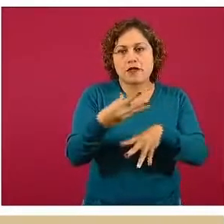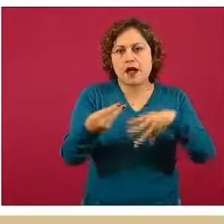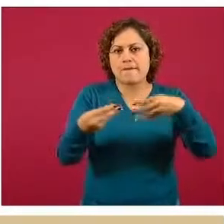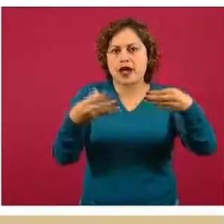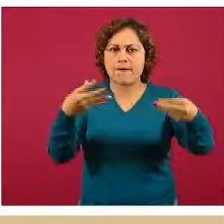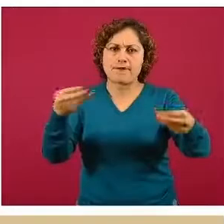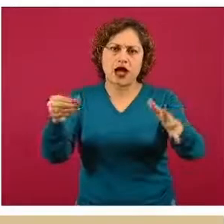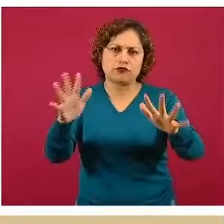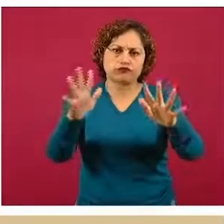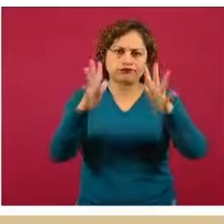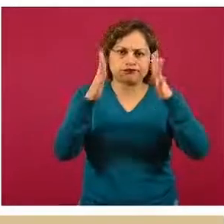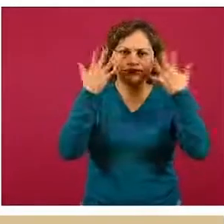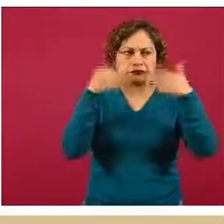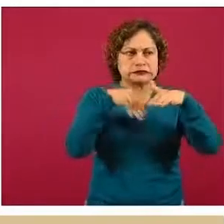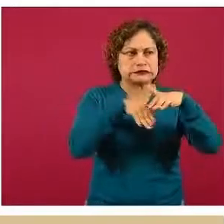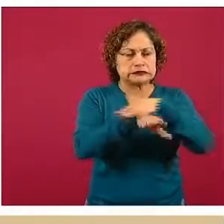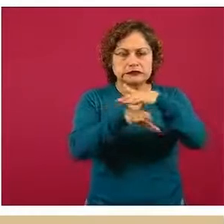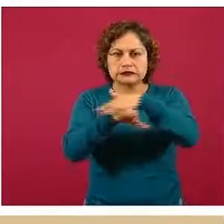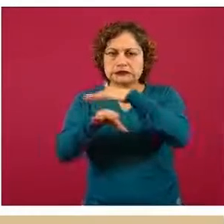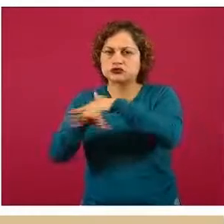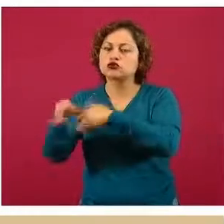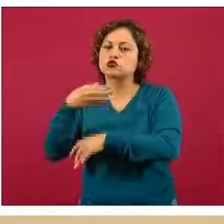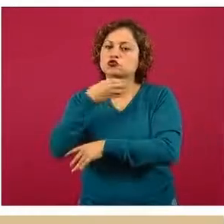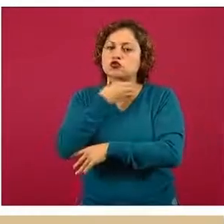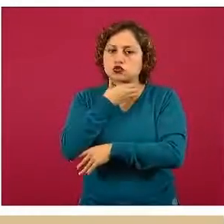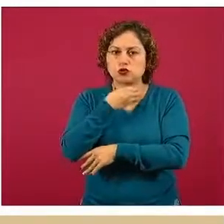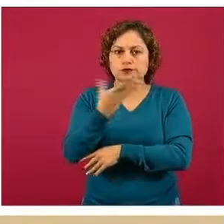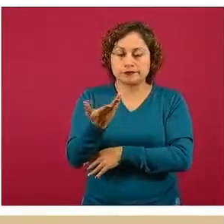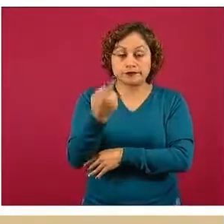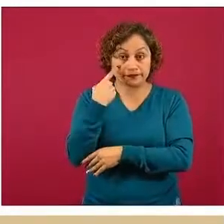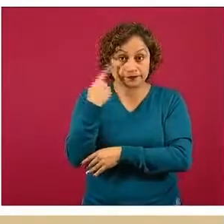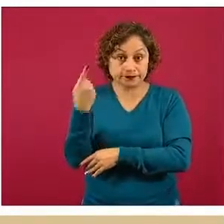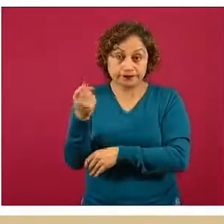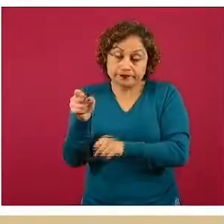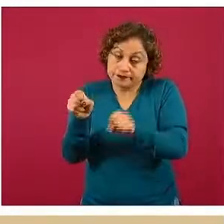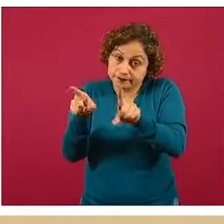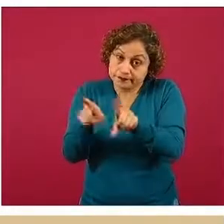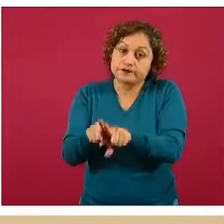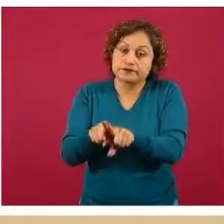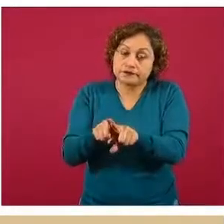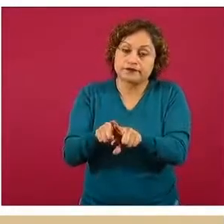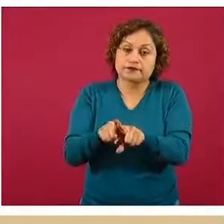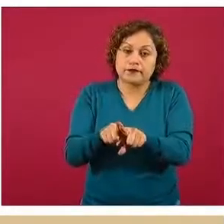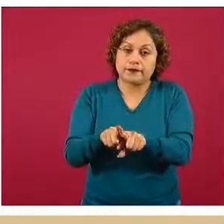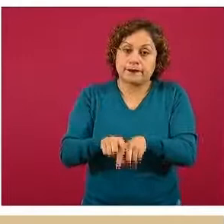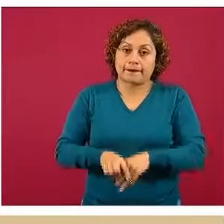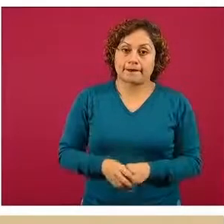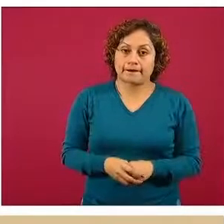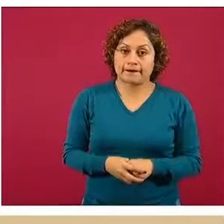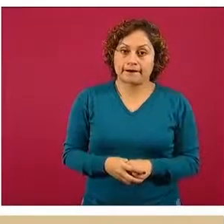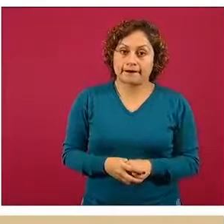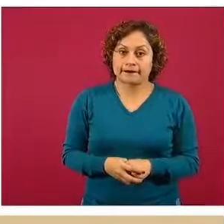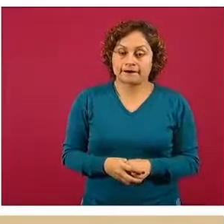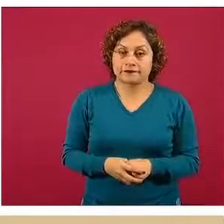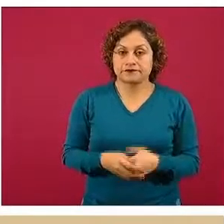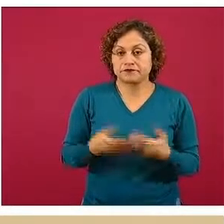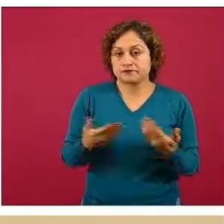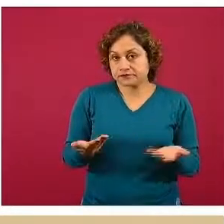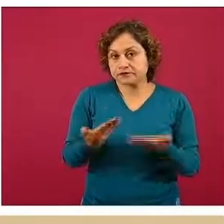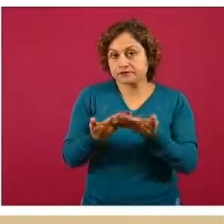generado más casos, y aquí también vemos representada esa situación de riesgo en tener el